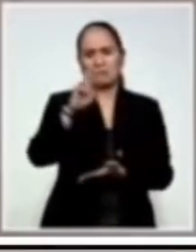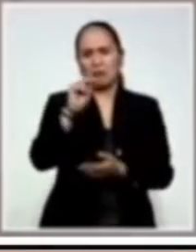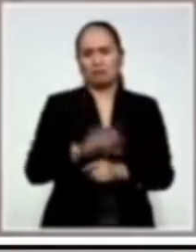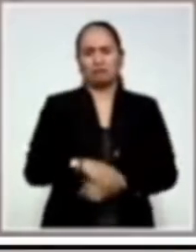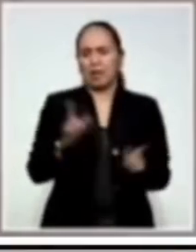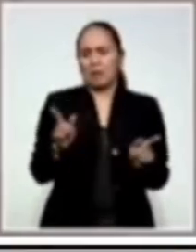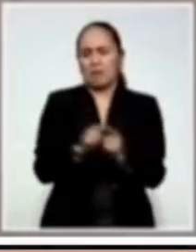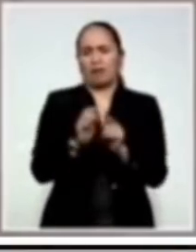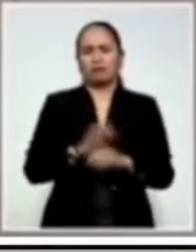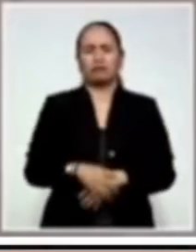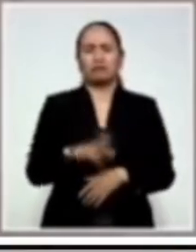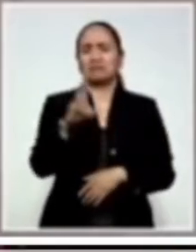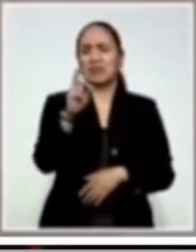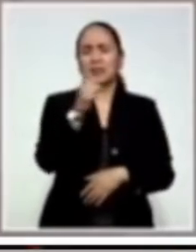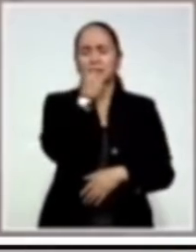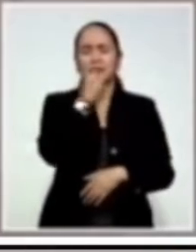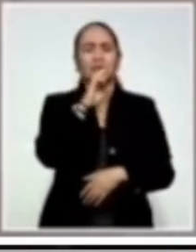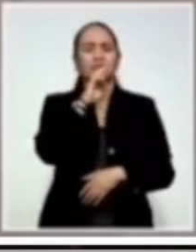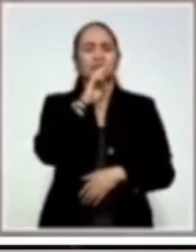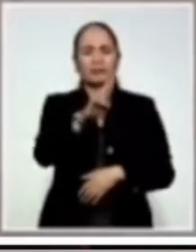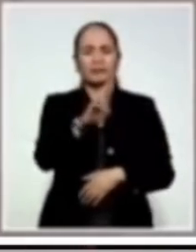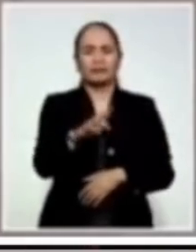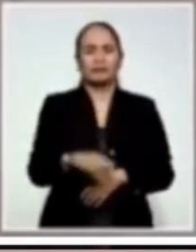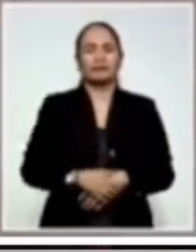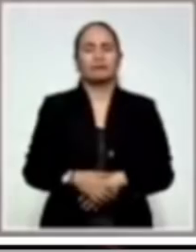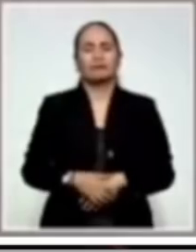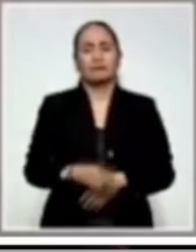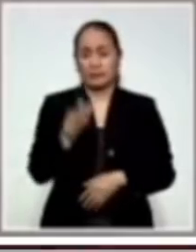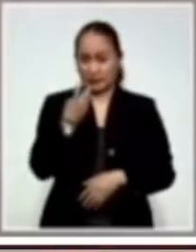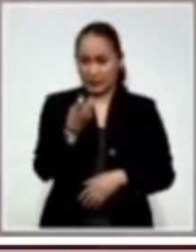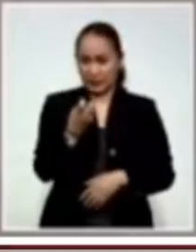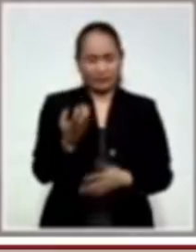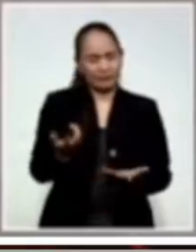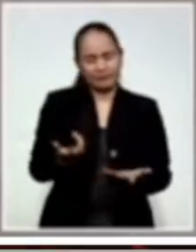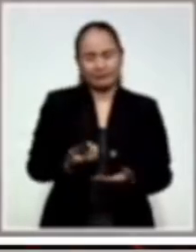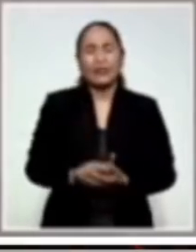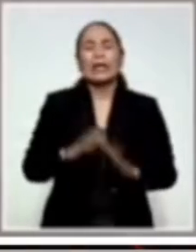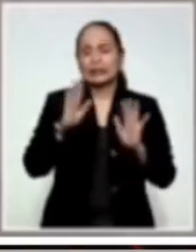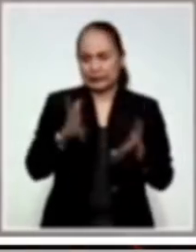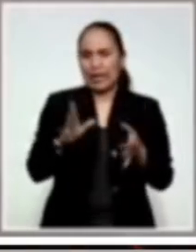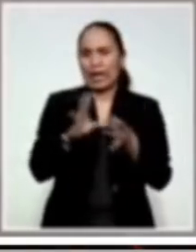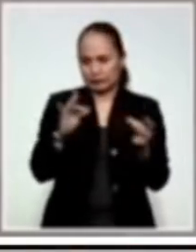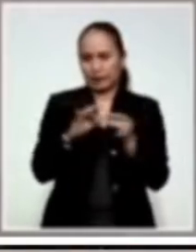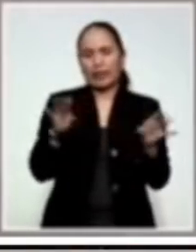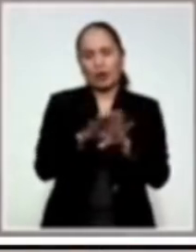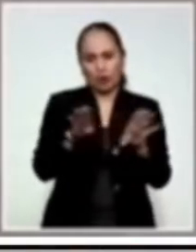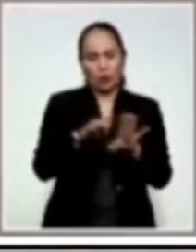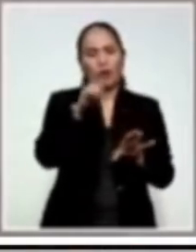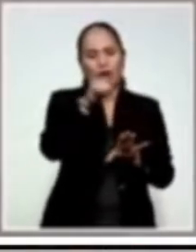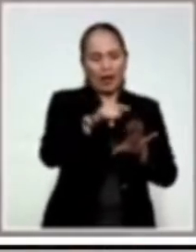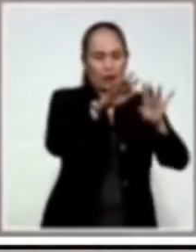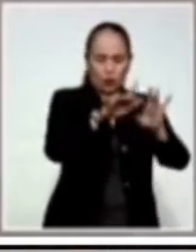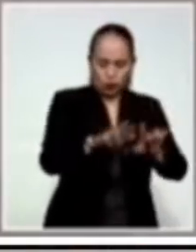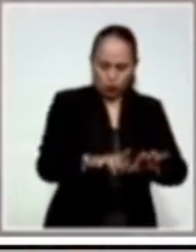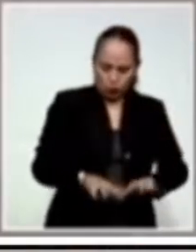hubiera durado 30 segundos. Pero no fue así. Entonces ya referí cómo fueron las cosas y ahí está la versión estenográfica y la